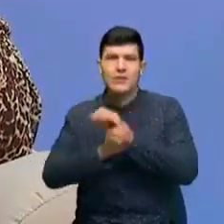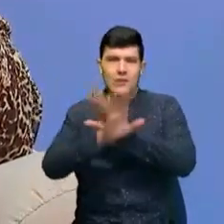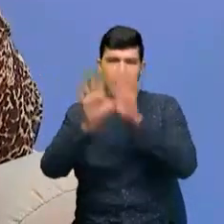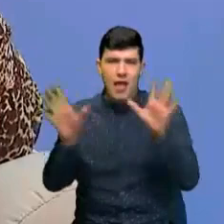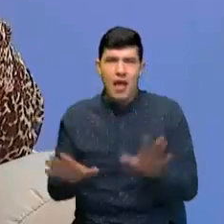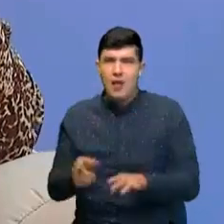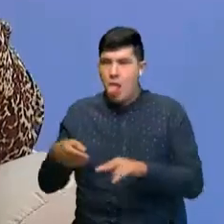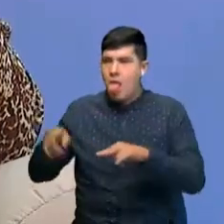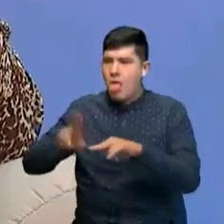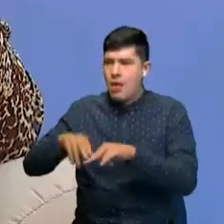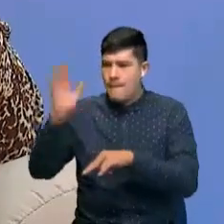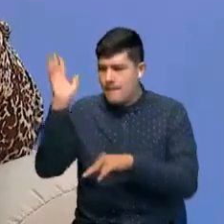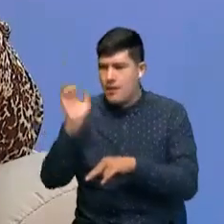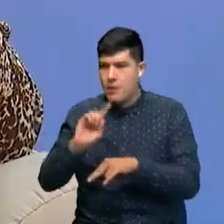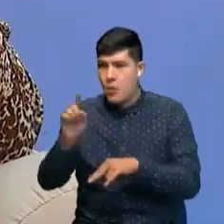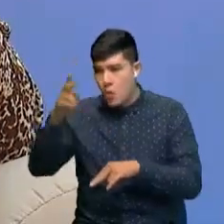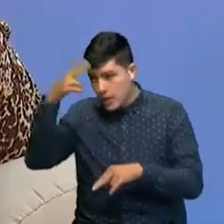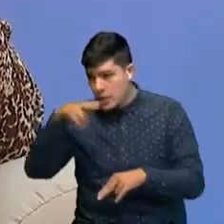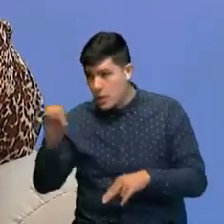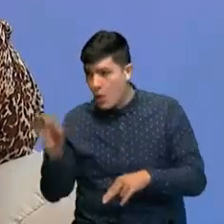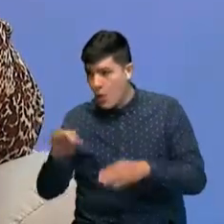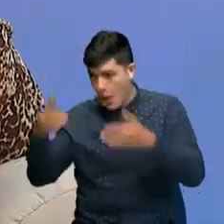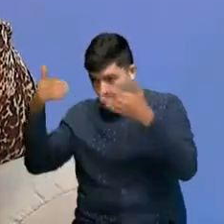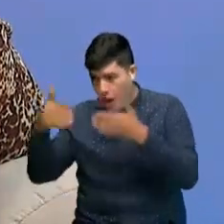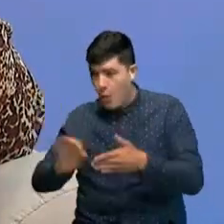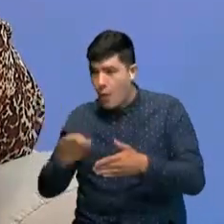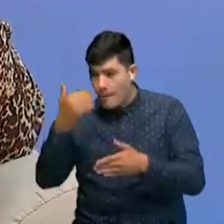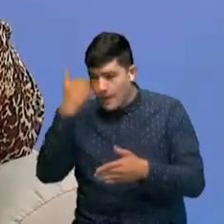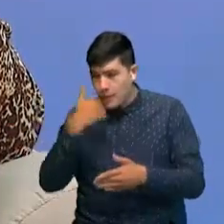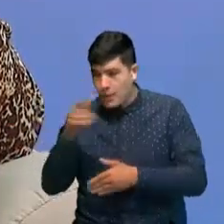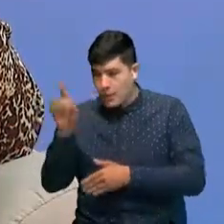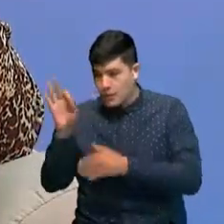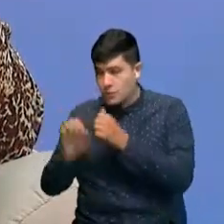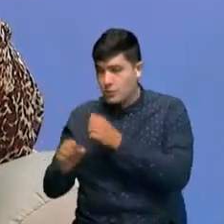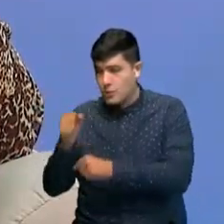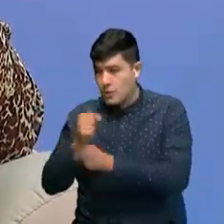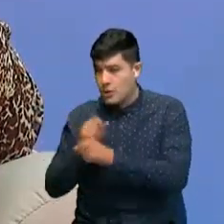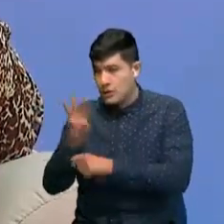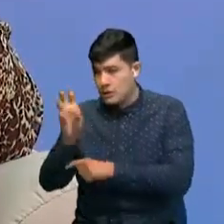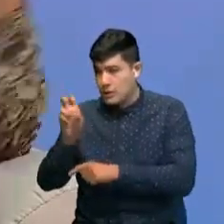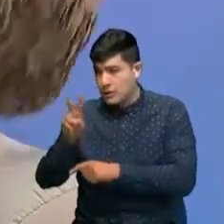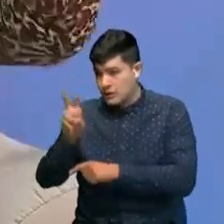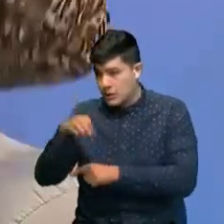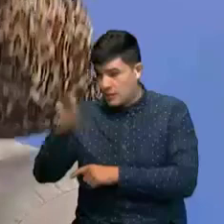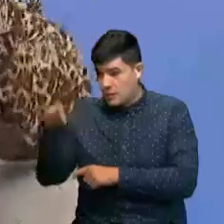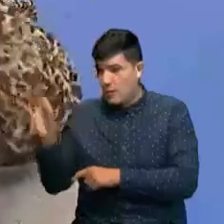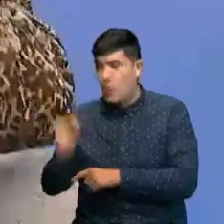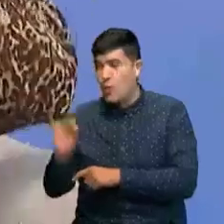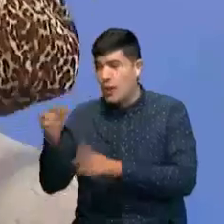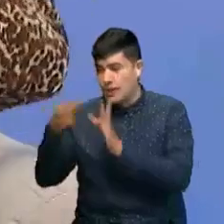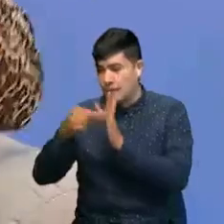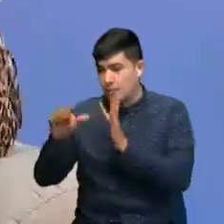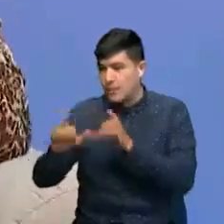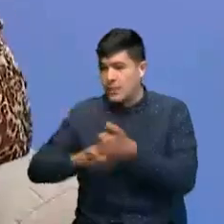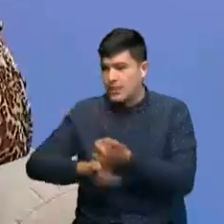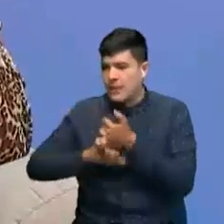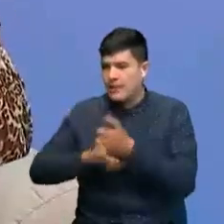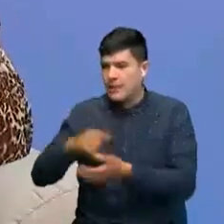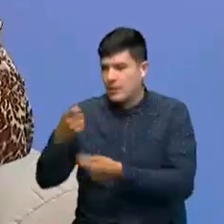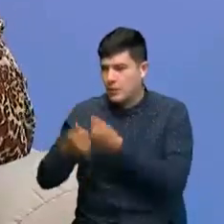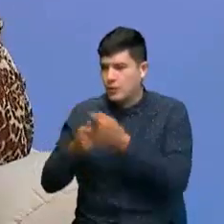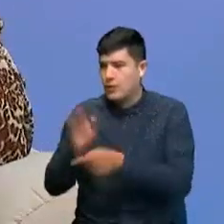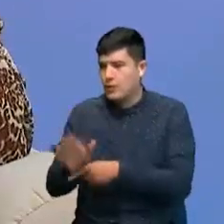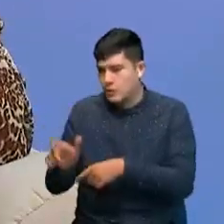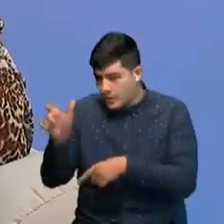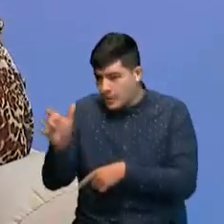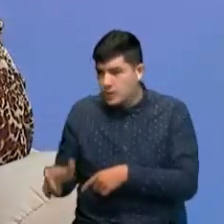incrementos pensionales, que para los hijos inválidos, sí, o menores de edad, que es el 7%, o a la cónyuge que dependa económicamente de ese